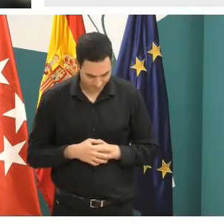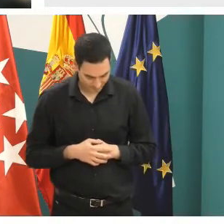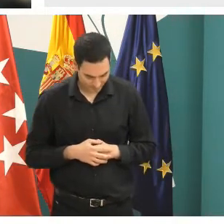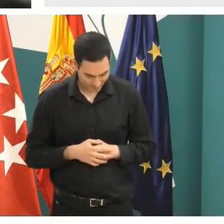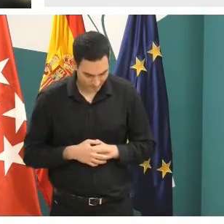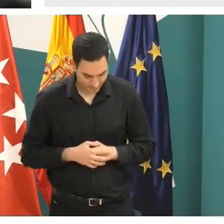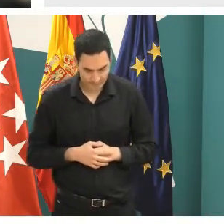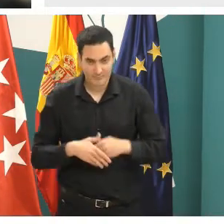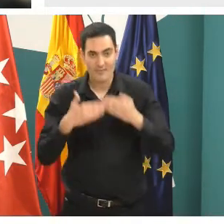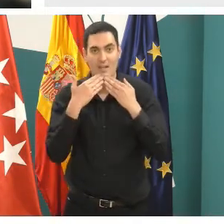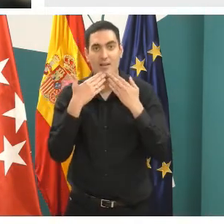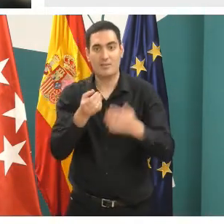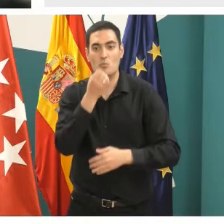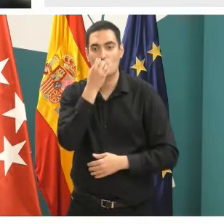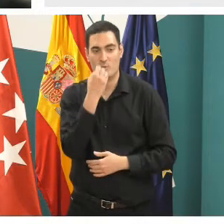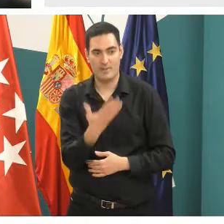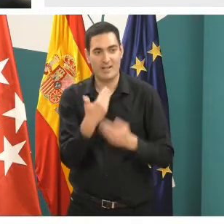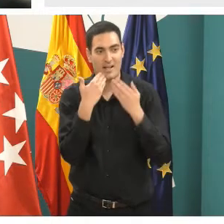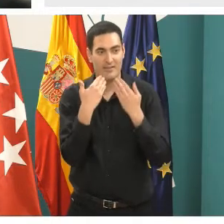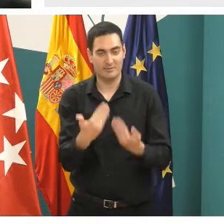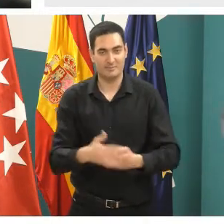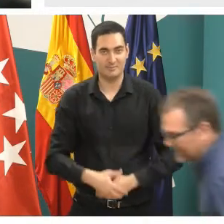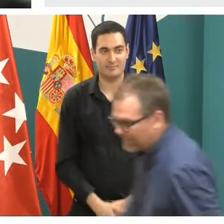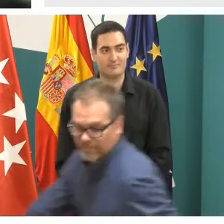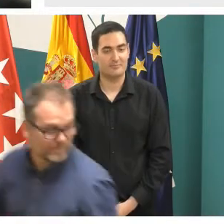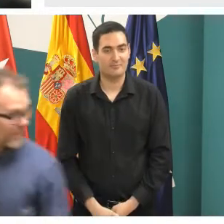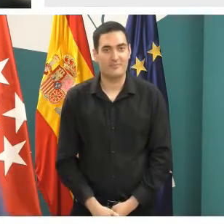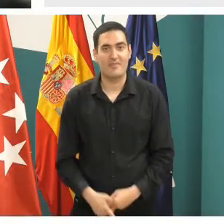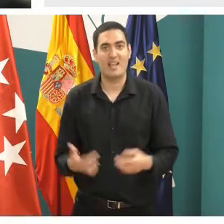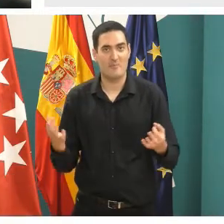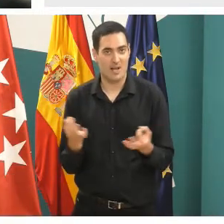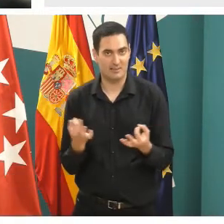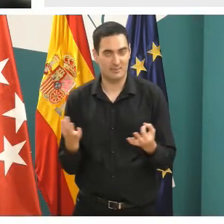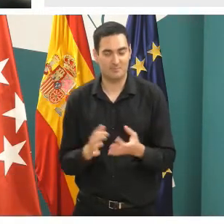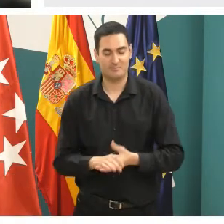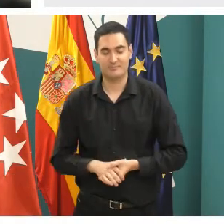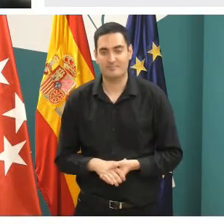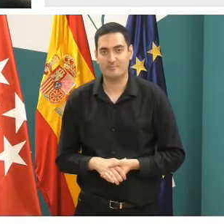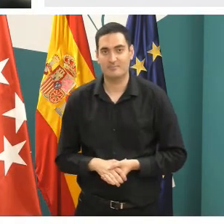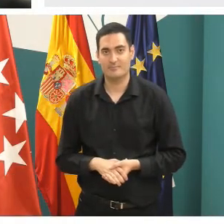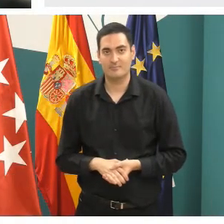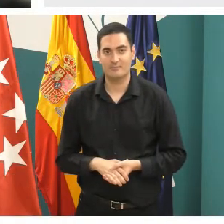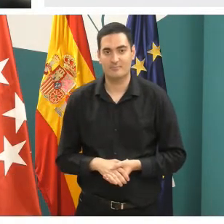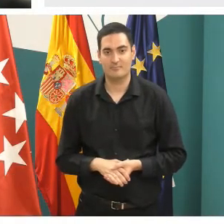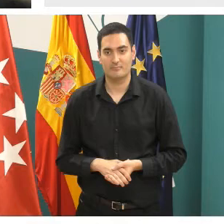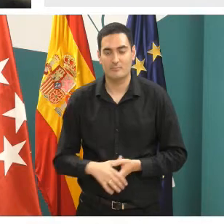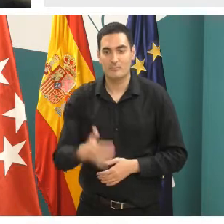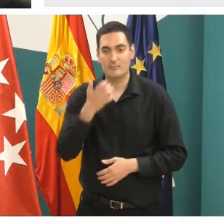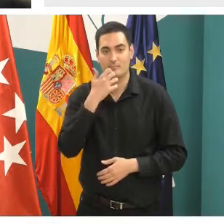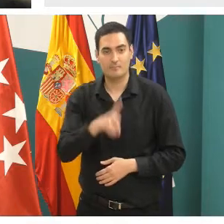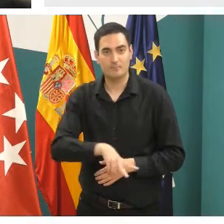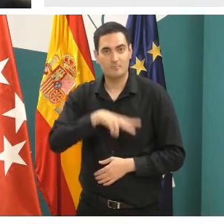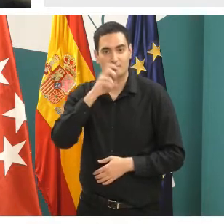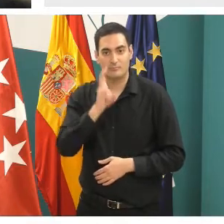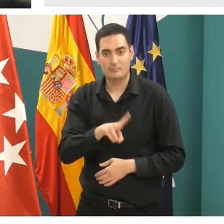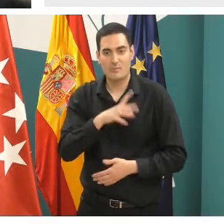Gracias. Muy bien. Gracias. Pero ¿qué pasa cuando el respirar tranquilos?